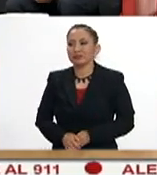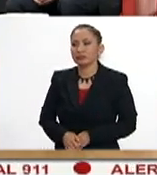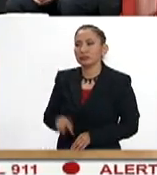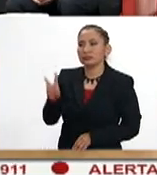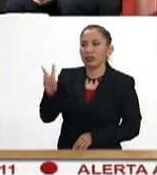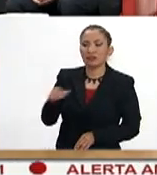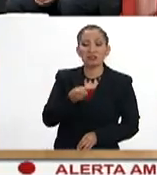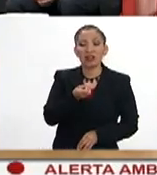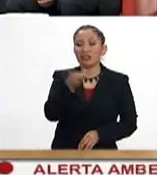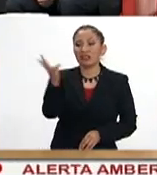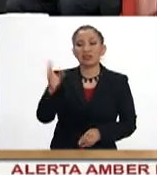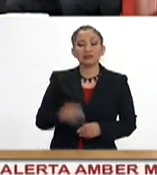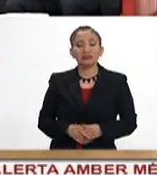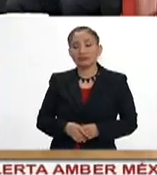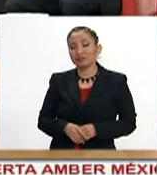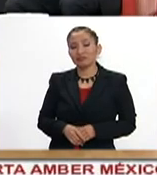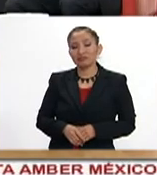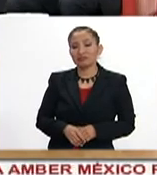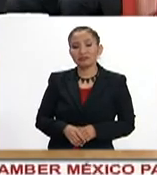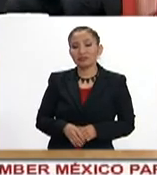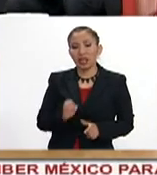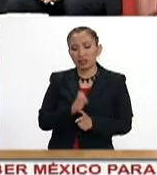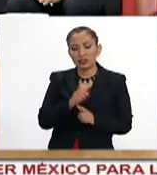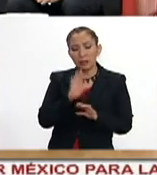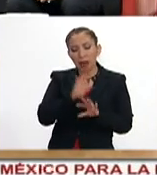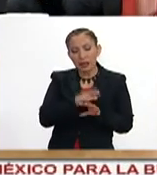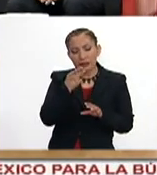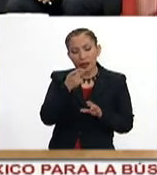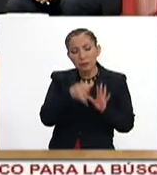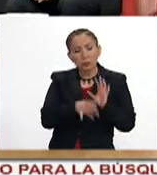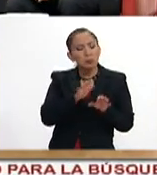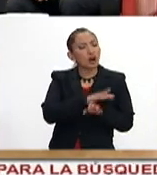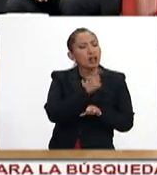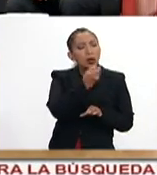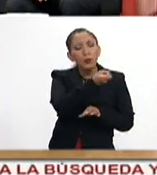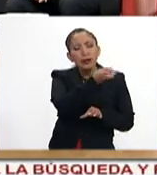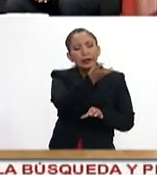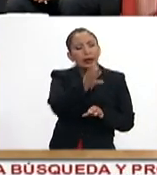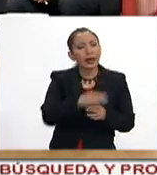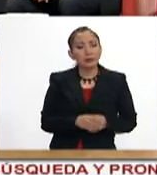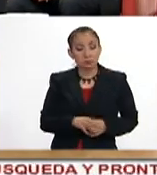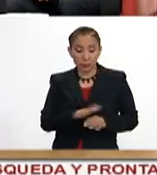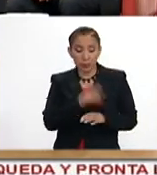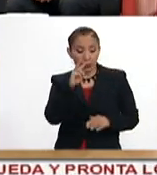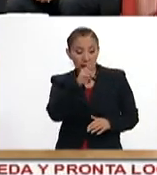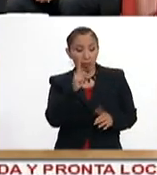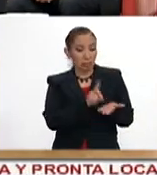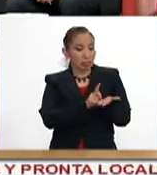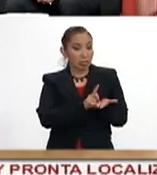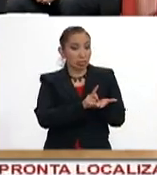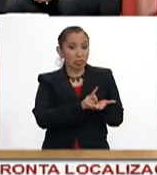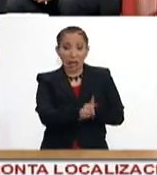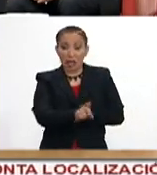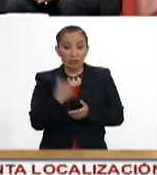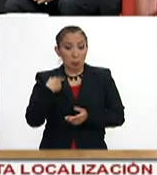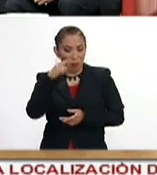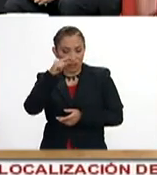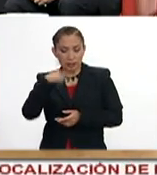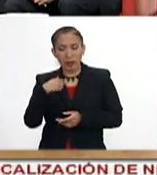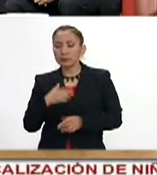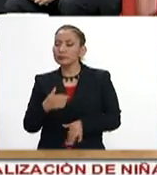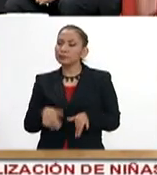básicamente puede ser cualquiera. Es a lo que voy. Vamos a hablar un poquito más al respecto. ¿Por qué cualquiera? Porque tienen derecho a parar a cualquier persona, es